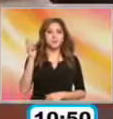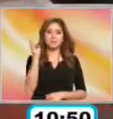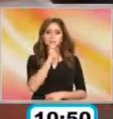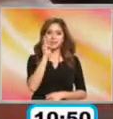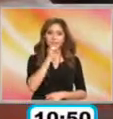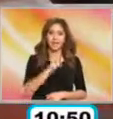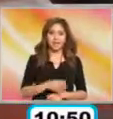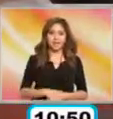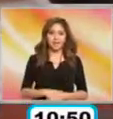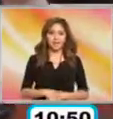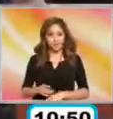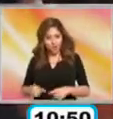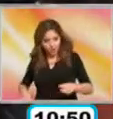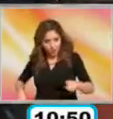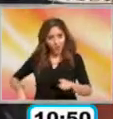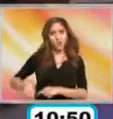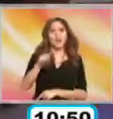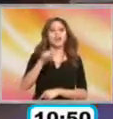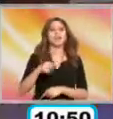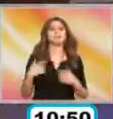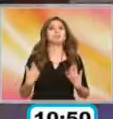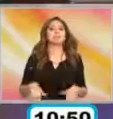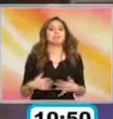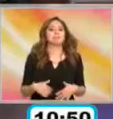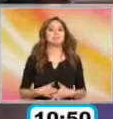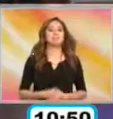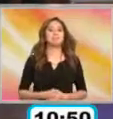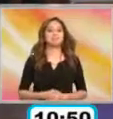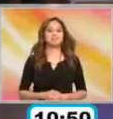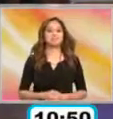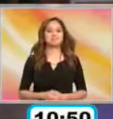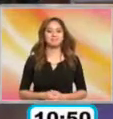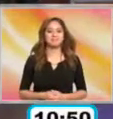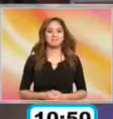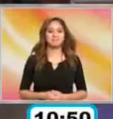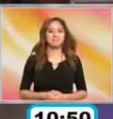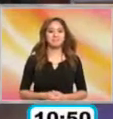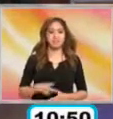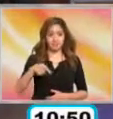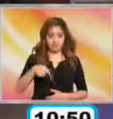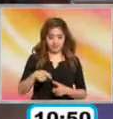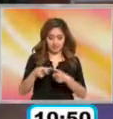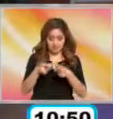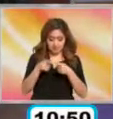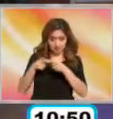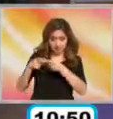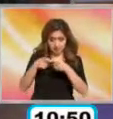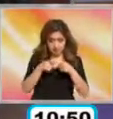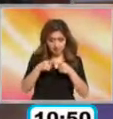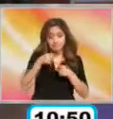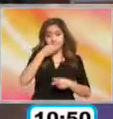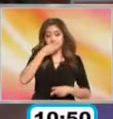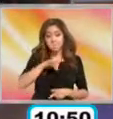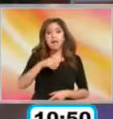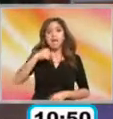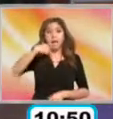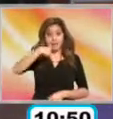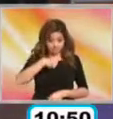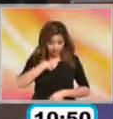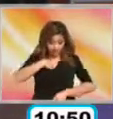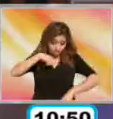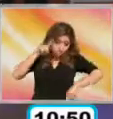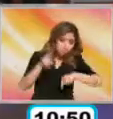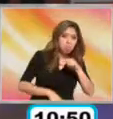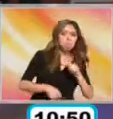Mazatlán. ¡Órale! Ahí está. Muy bien. Chabrones, el material discográfico está muy bueno. A mí nadie me tumba.